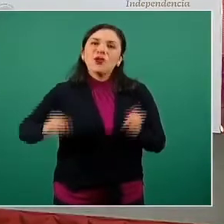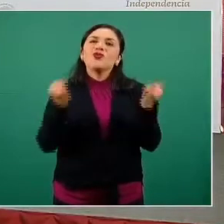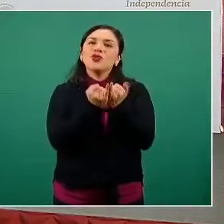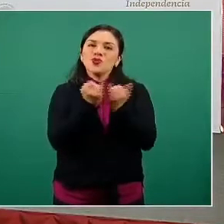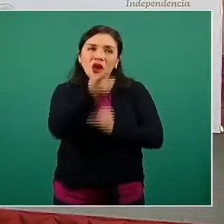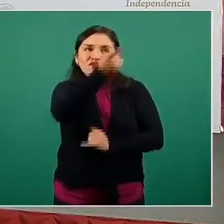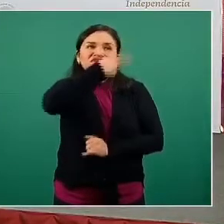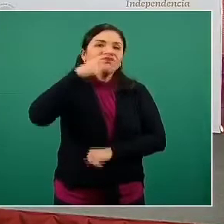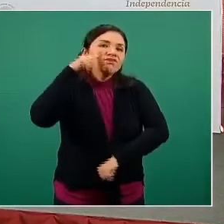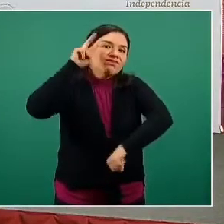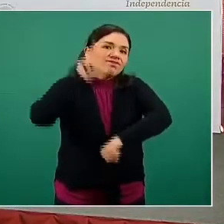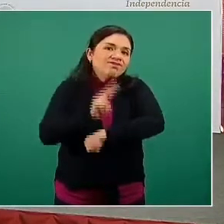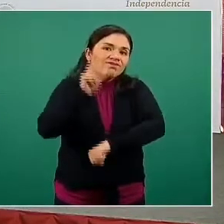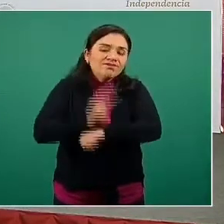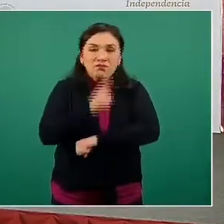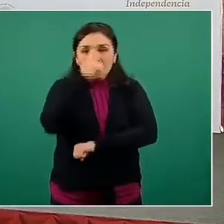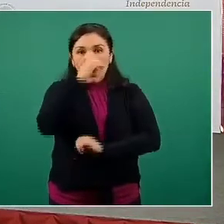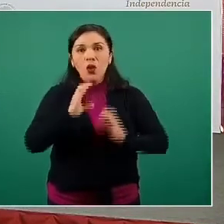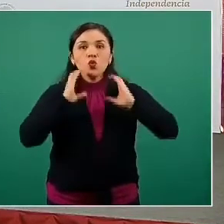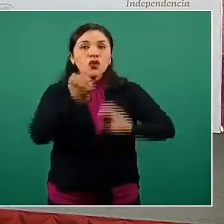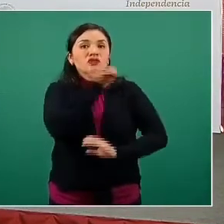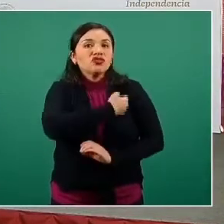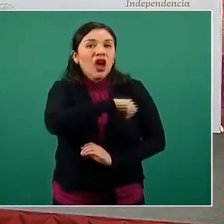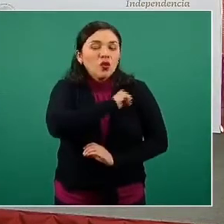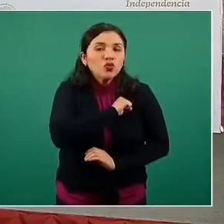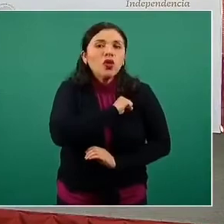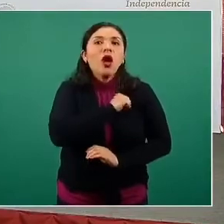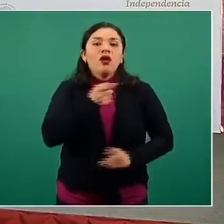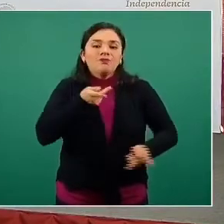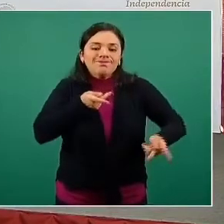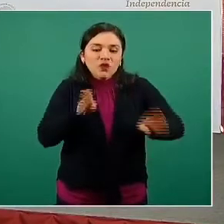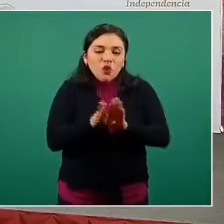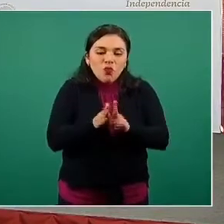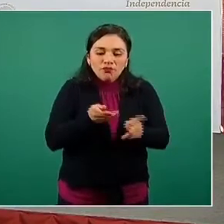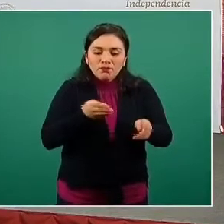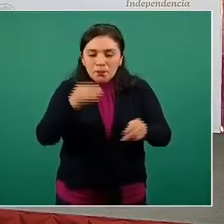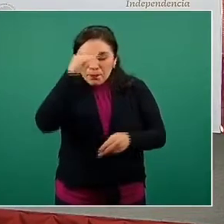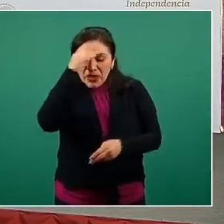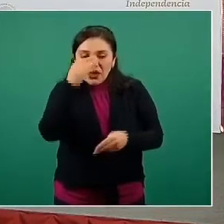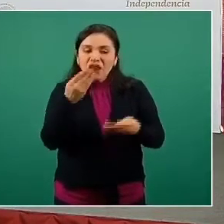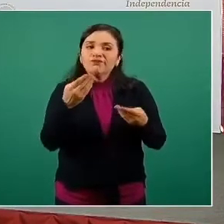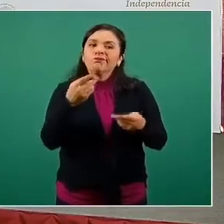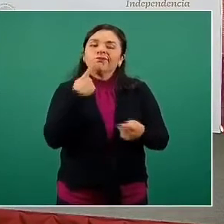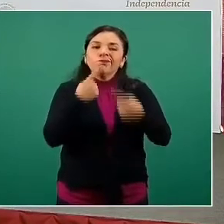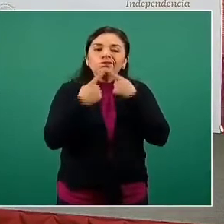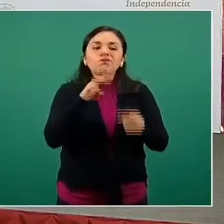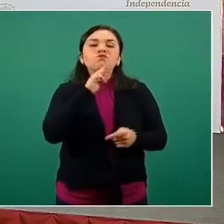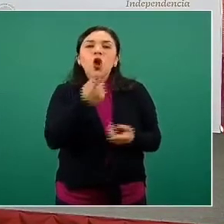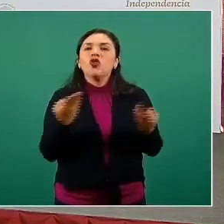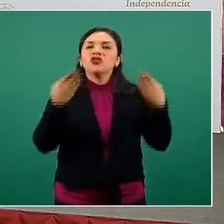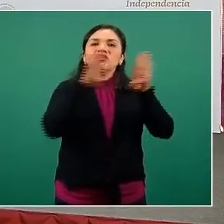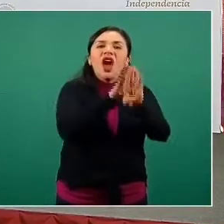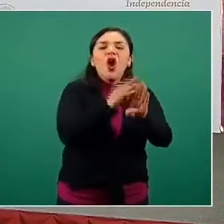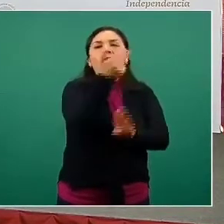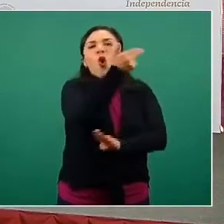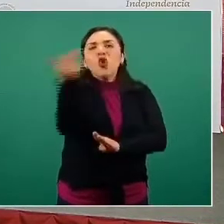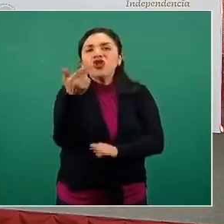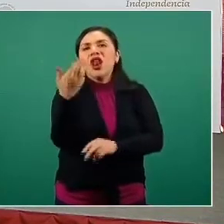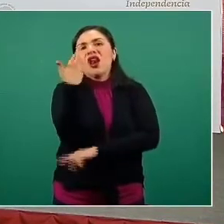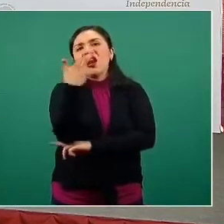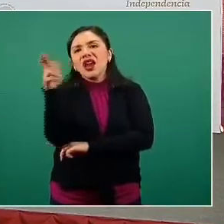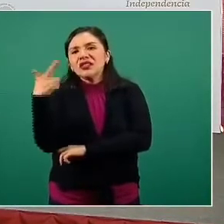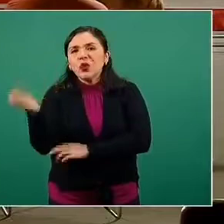autoridad sanitaria. Las decisiones administrativas de que se cierren los restaurantes, los hoteles, los gimnasios,